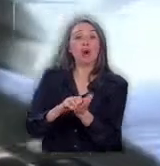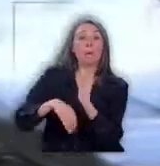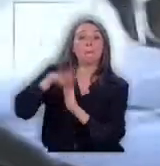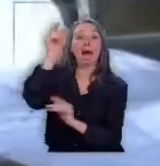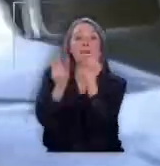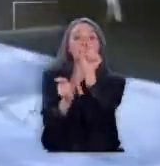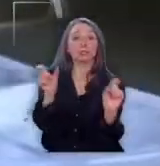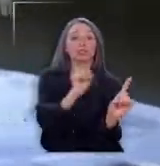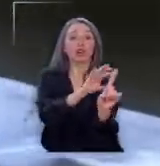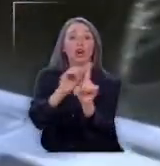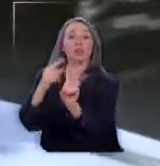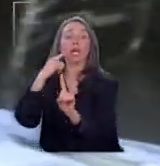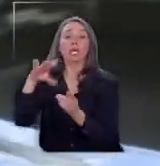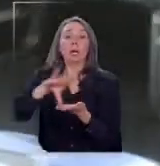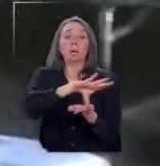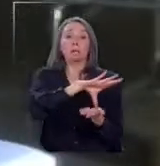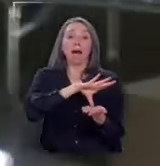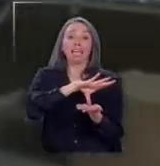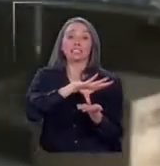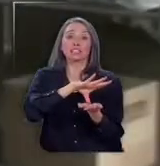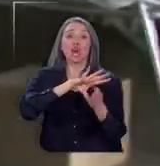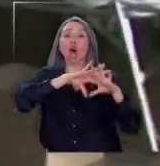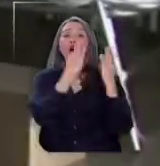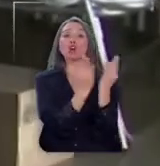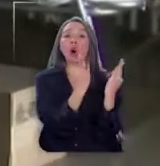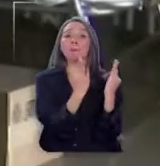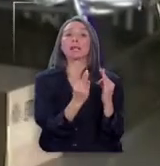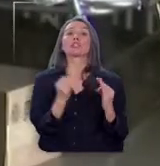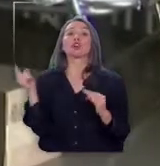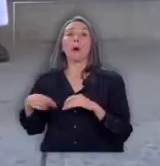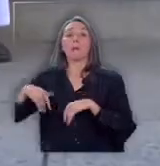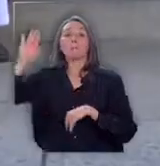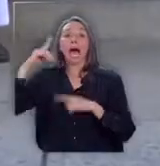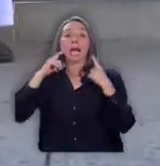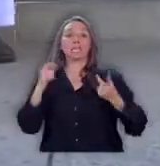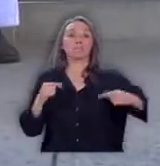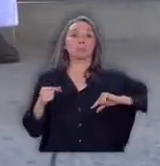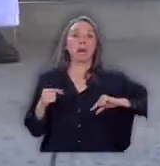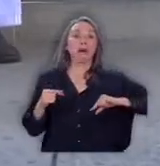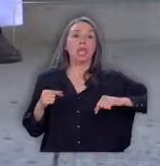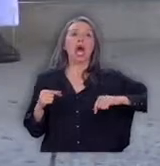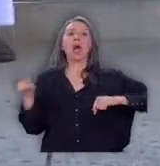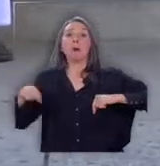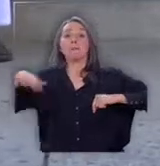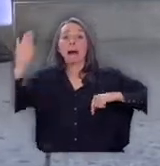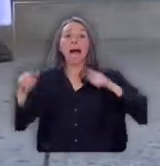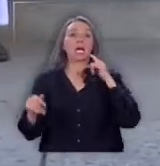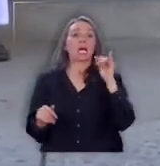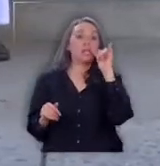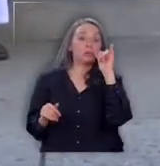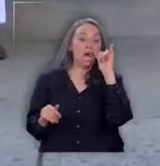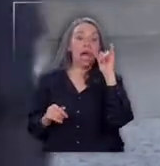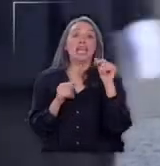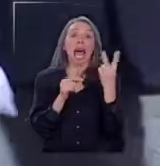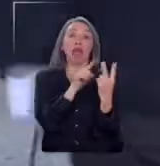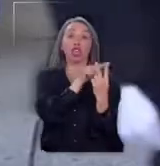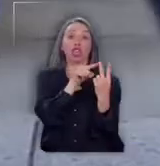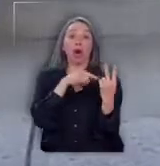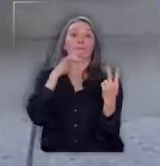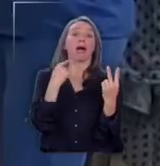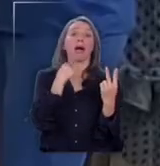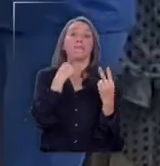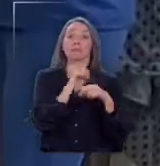más contagiados que países enteros como España e Italia que hasta hace poco eran de los más afectados por